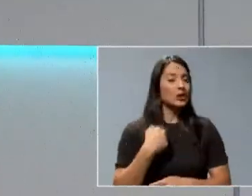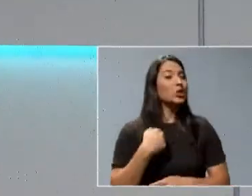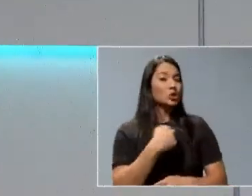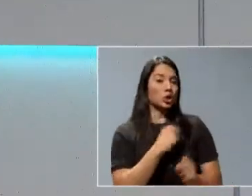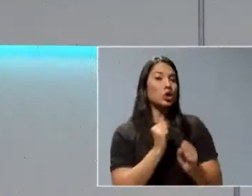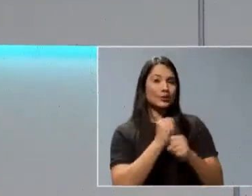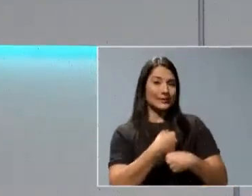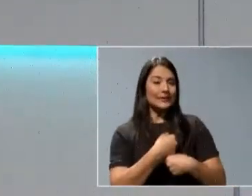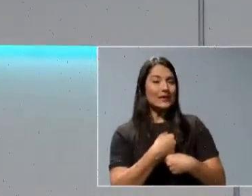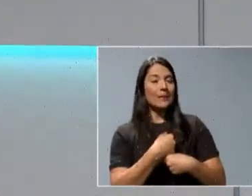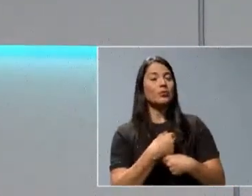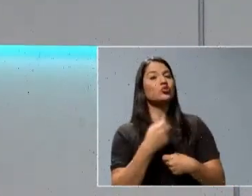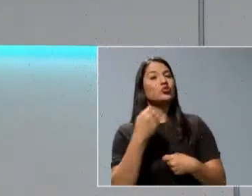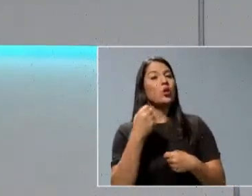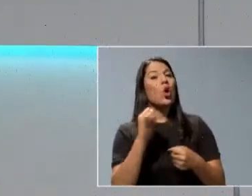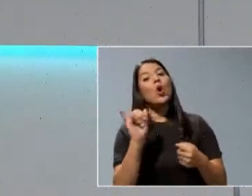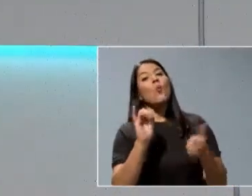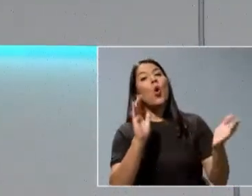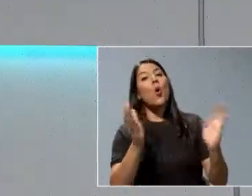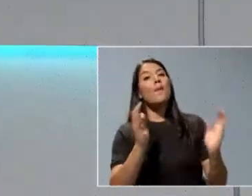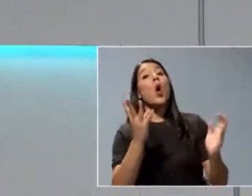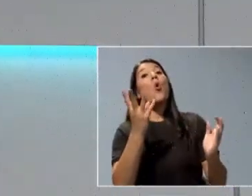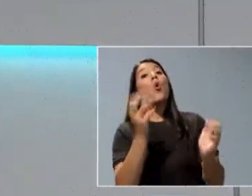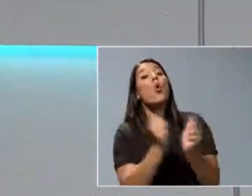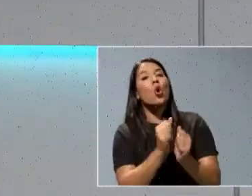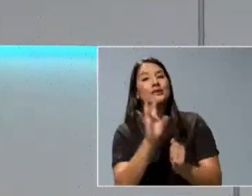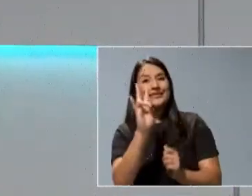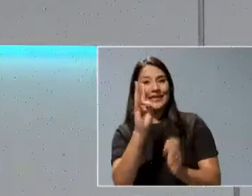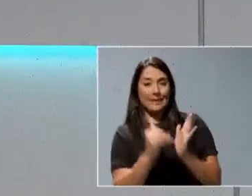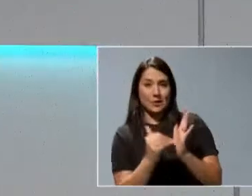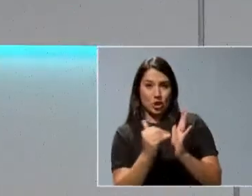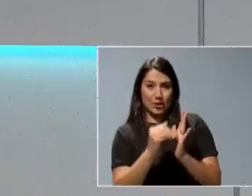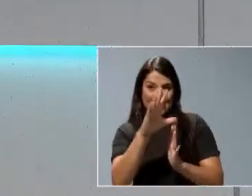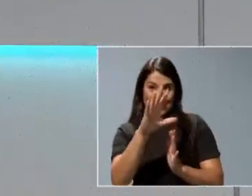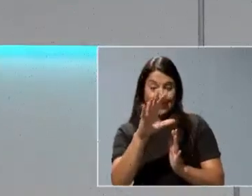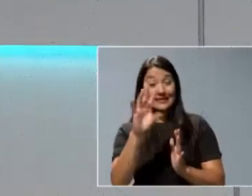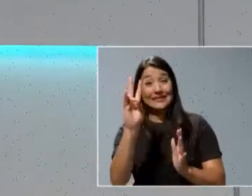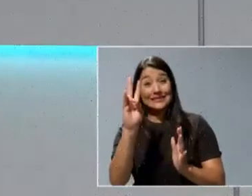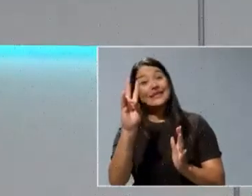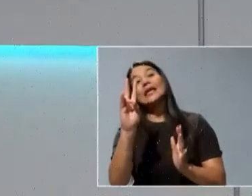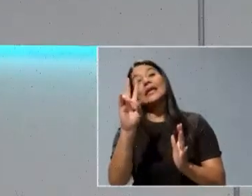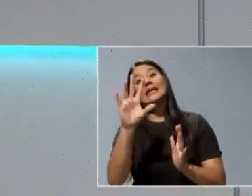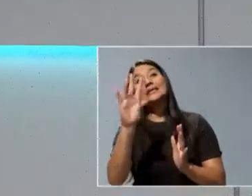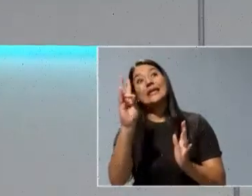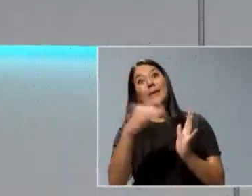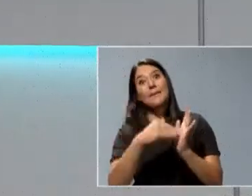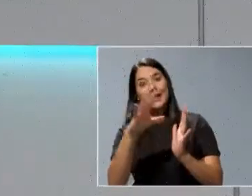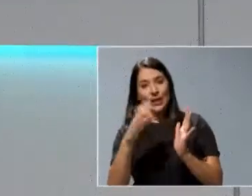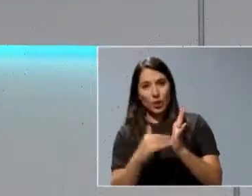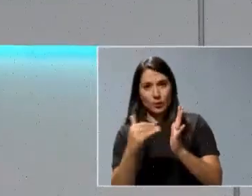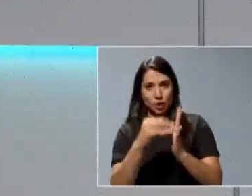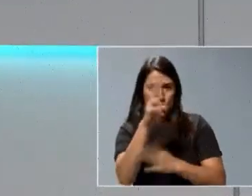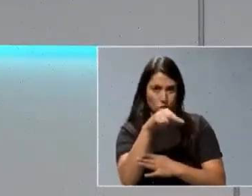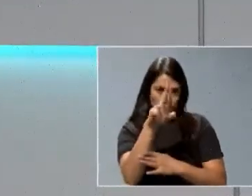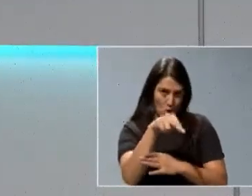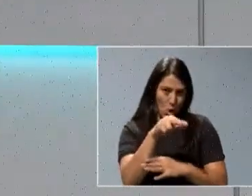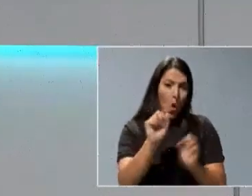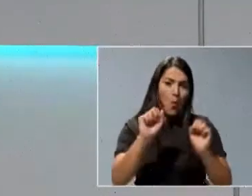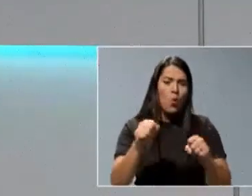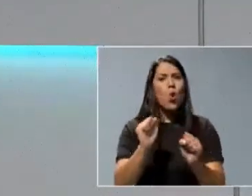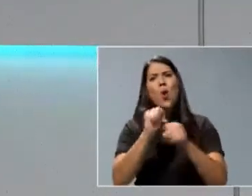ejemplo, con esos 7.500 millones de colones, el Estado pudo haber invertido en alrededor de 1.066 viviendas de interés social.